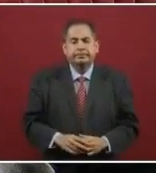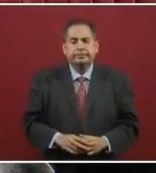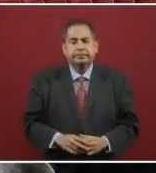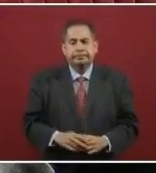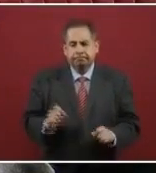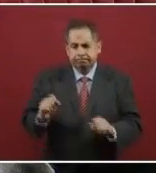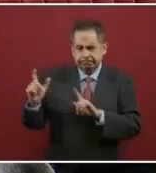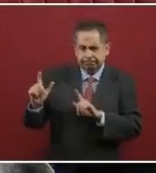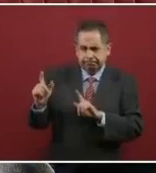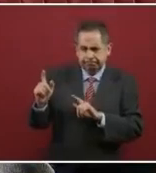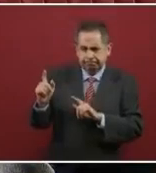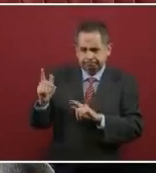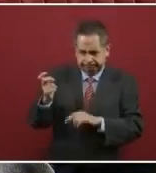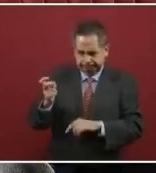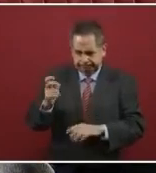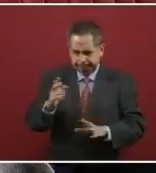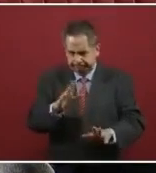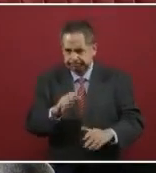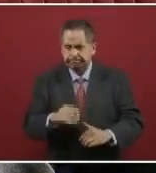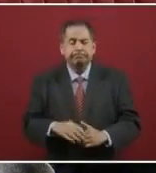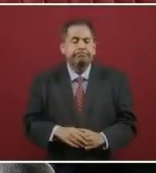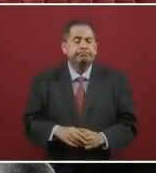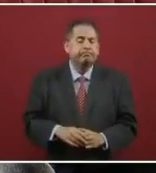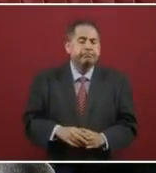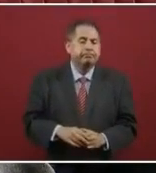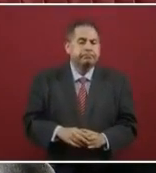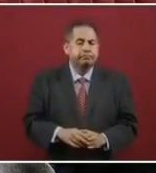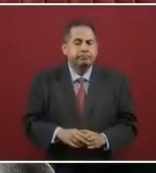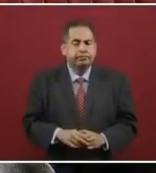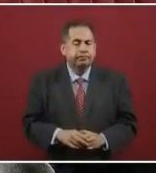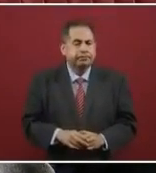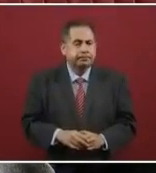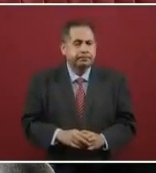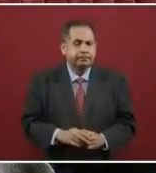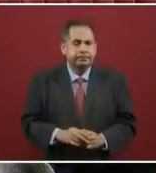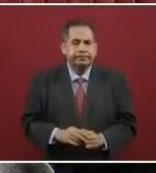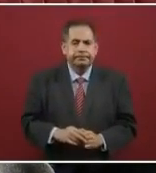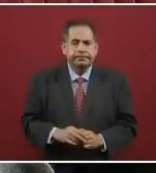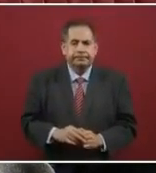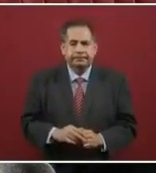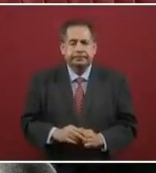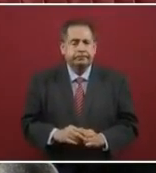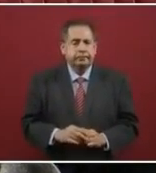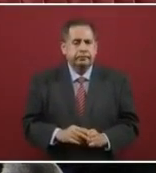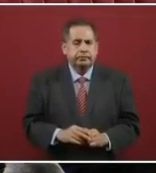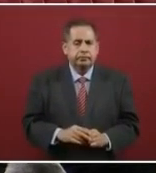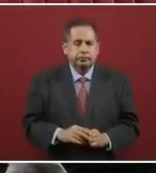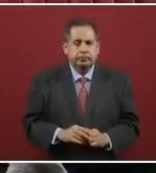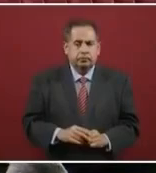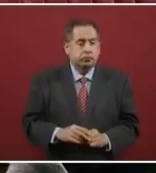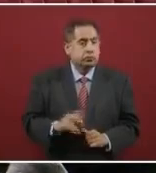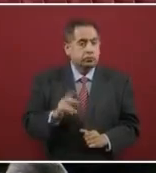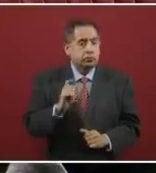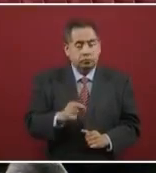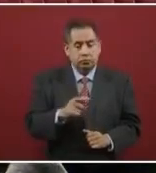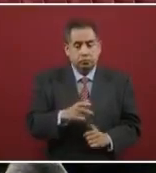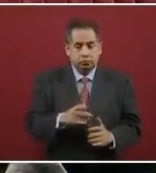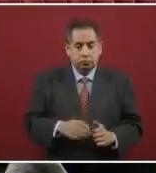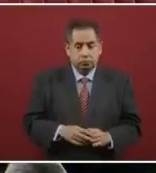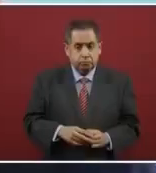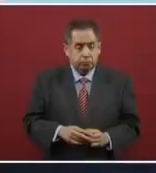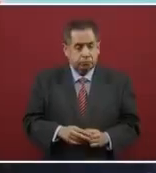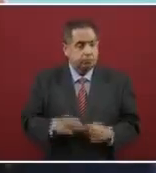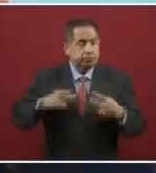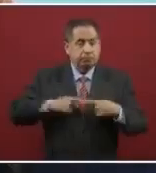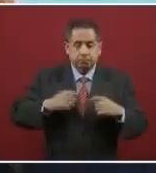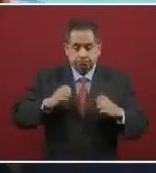perdón, la anterior. Es el el de las personas, el de